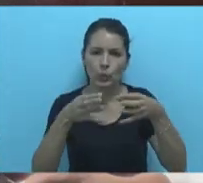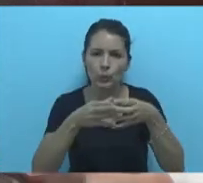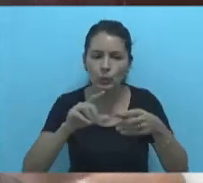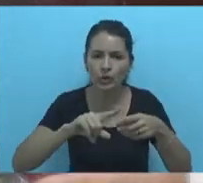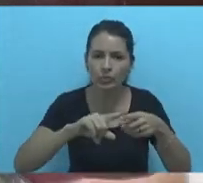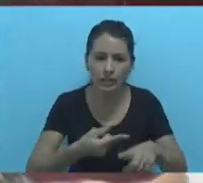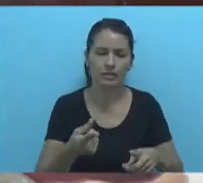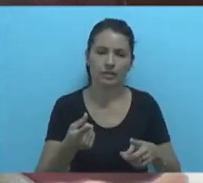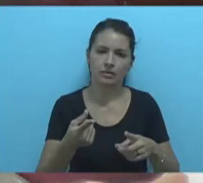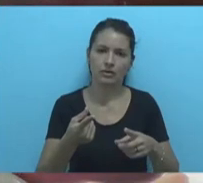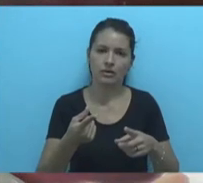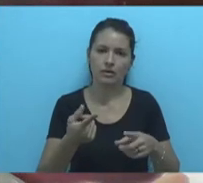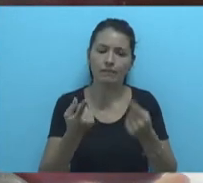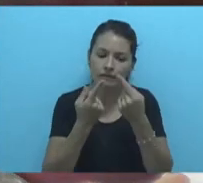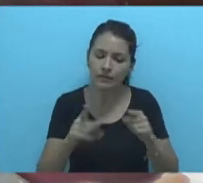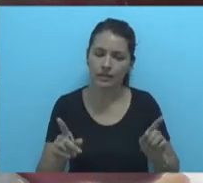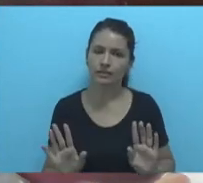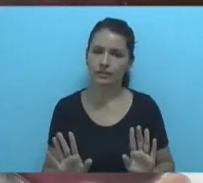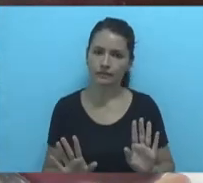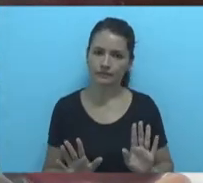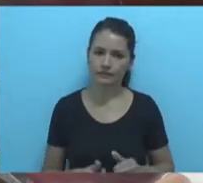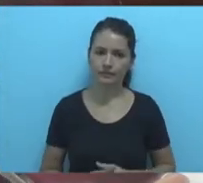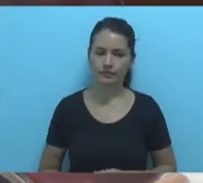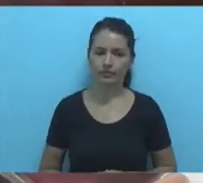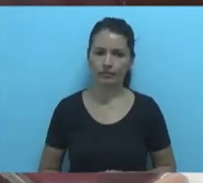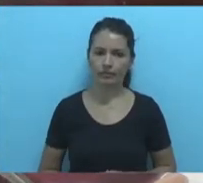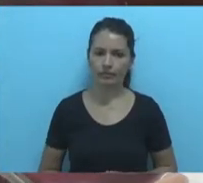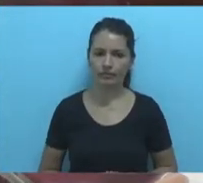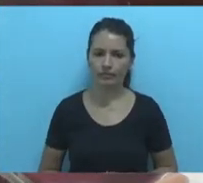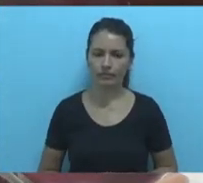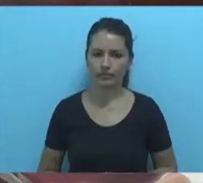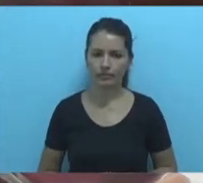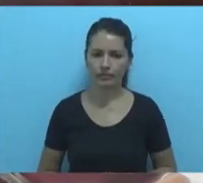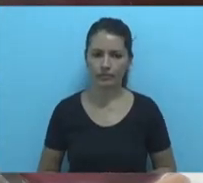más, recuerdo muy bien la cuestión porque tenía muchísimas críticas,